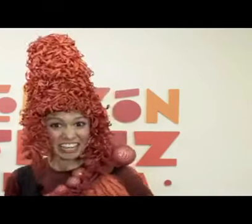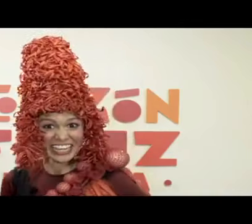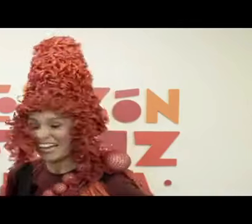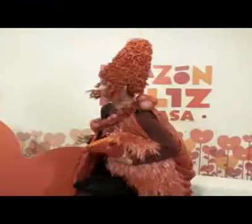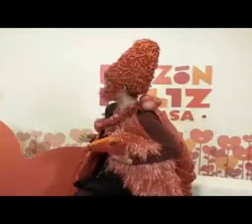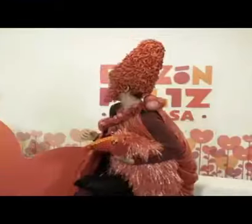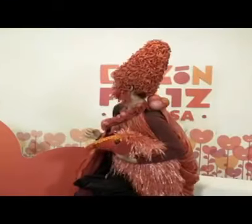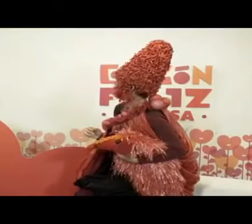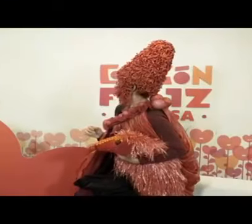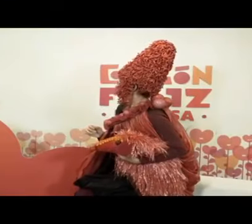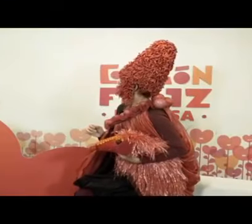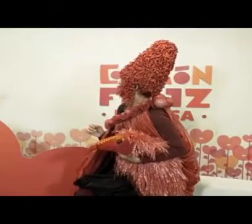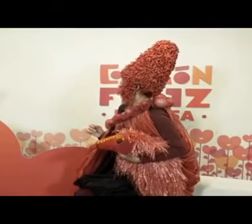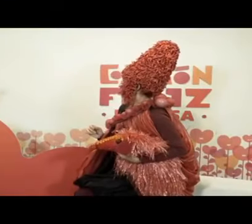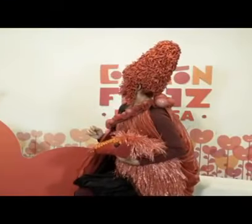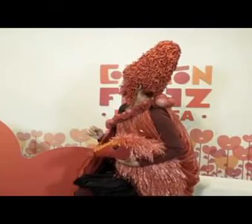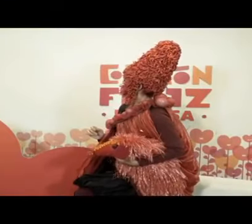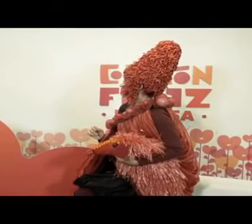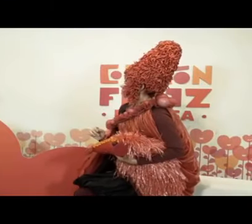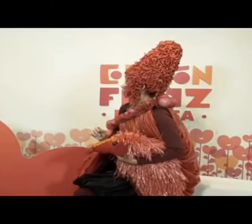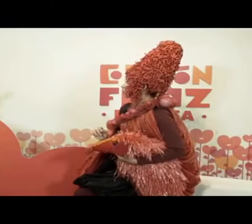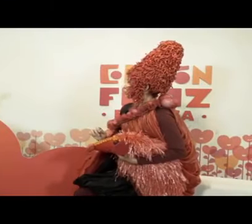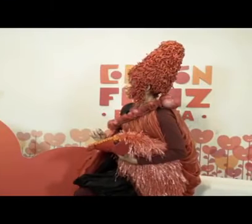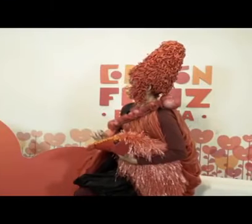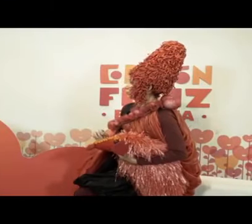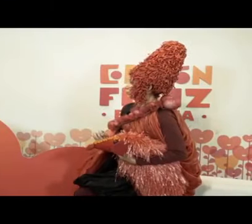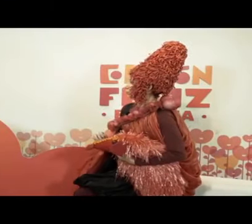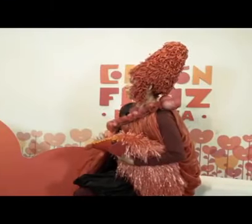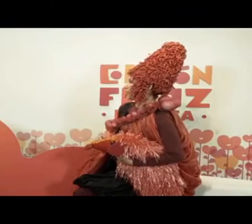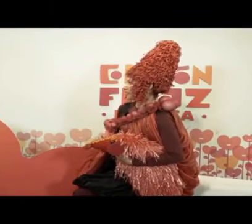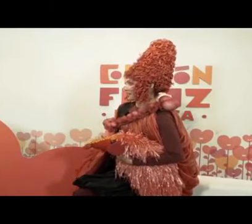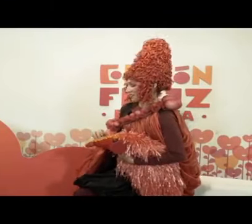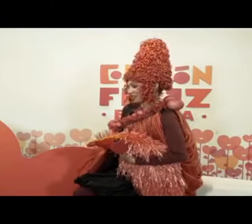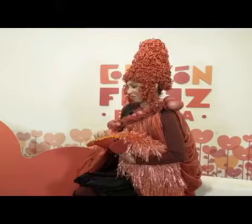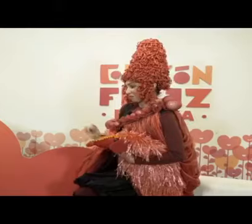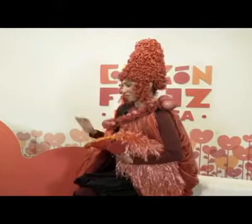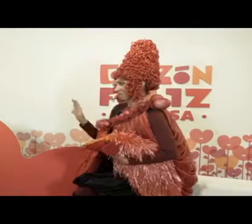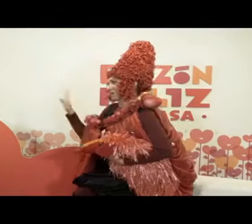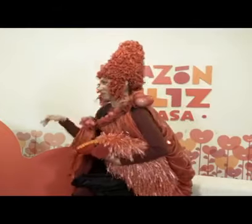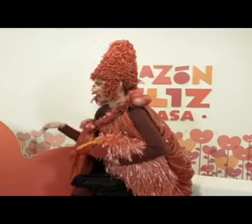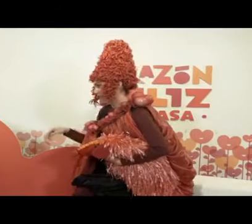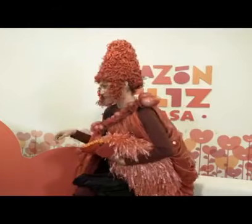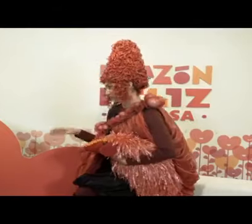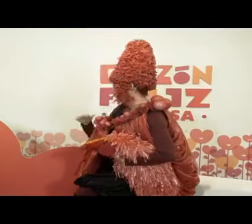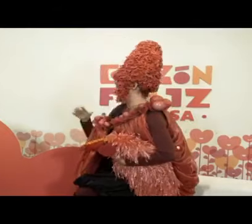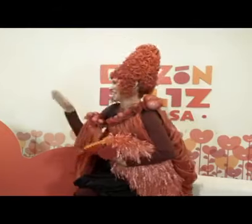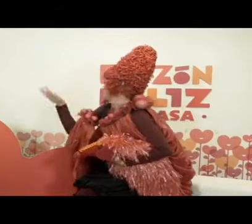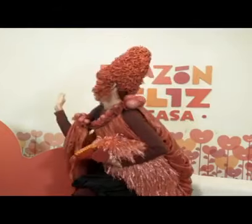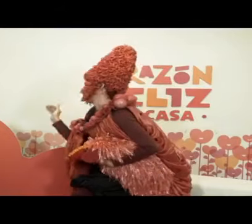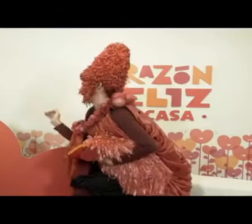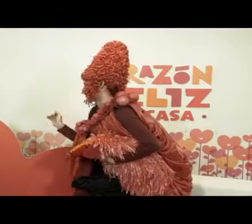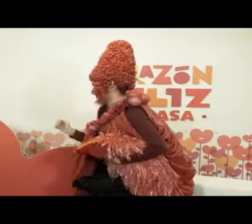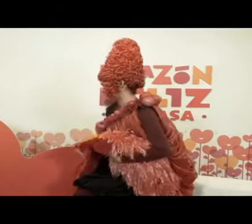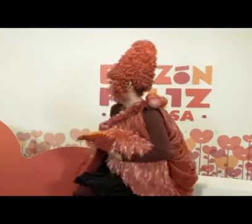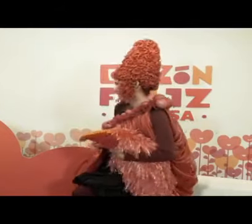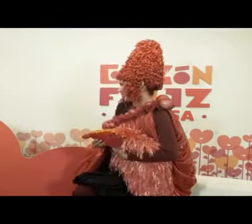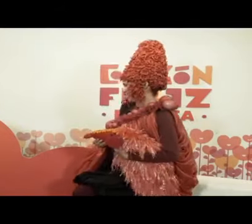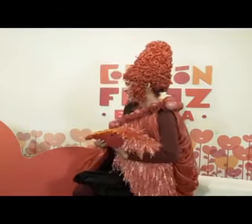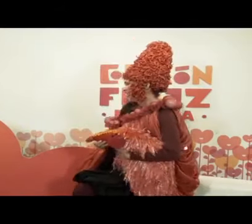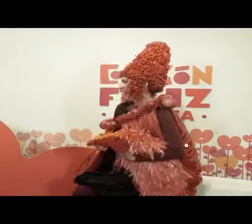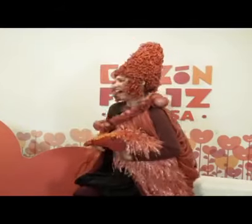sabia. Oiga, mejor me dice tan vivida. Suena mejor que viejita. Ay, sí. Perdón, usted tiene toda la